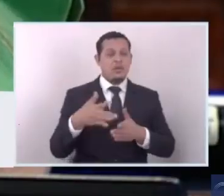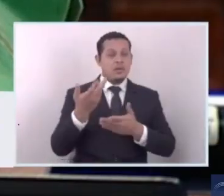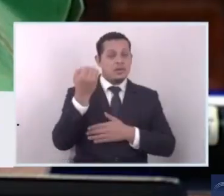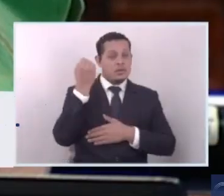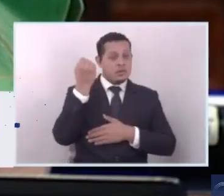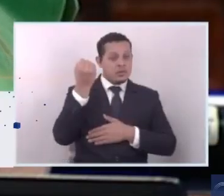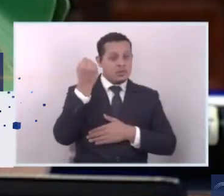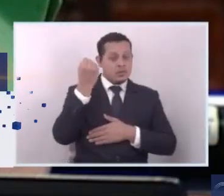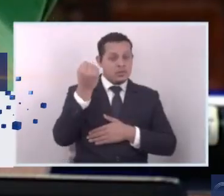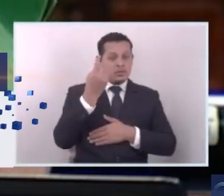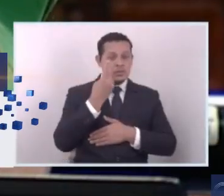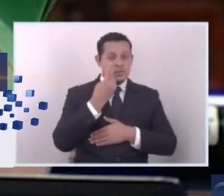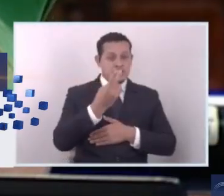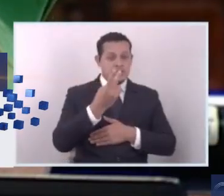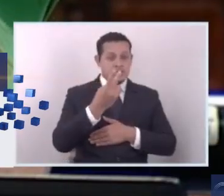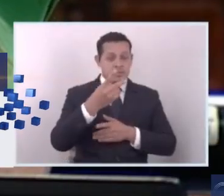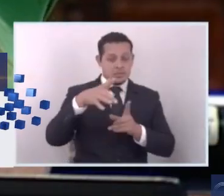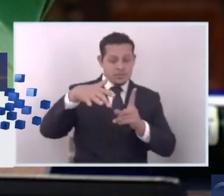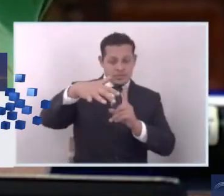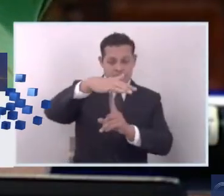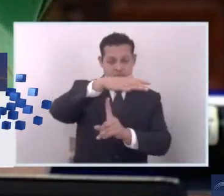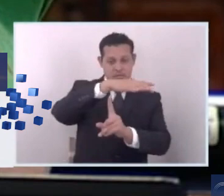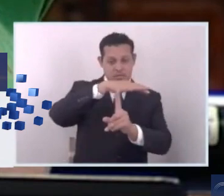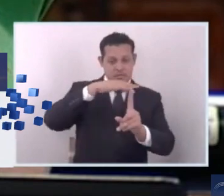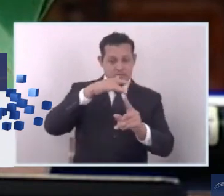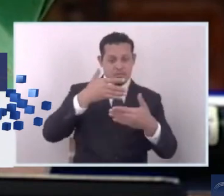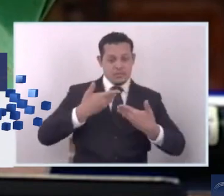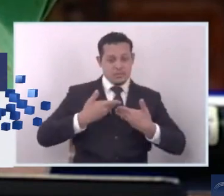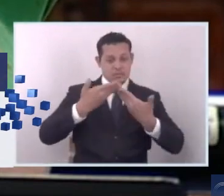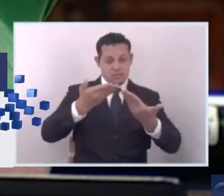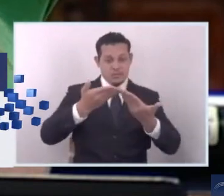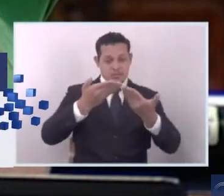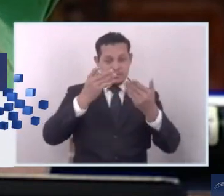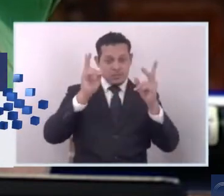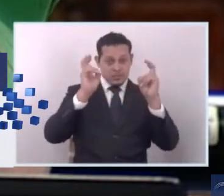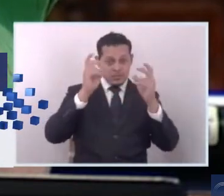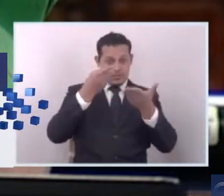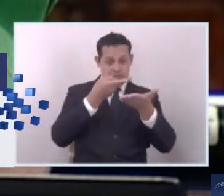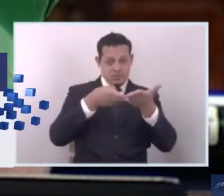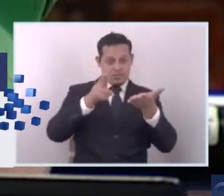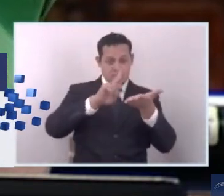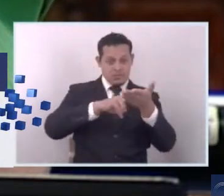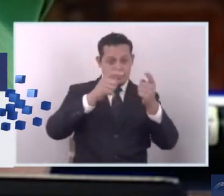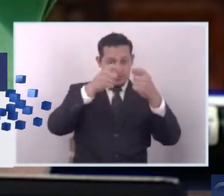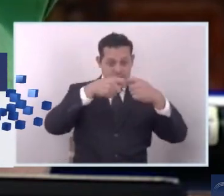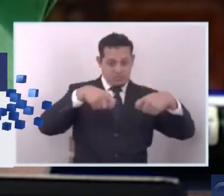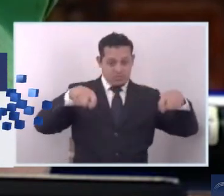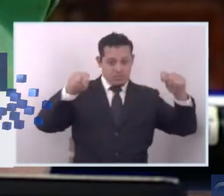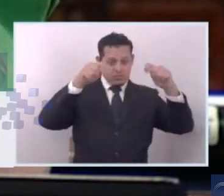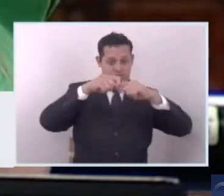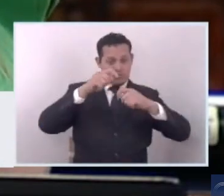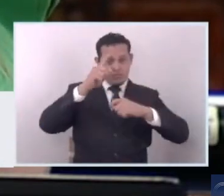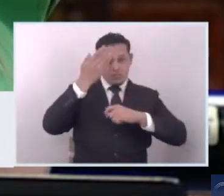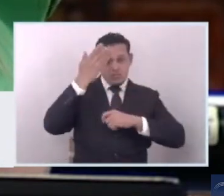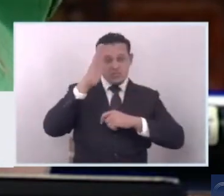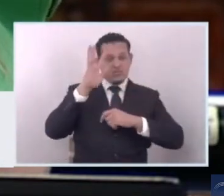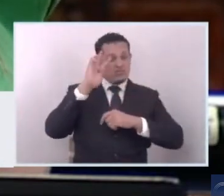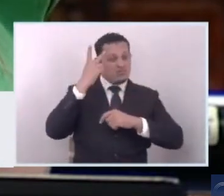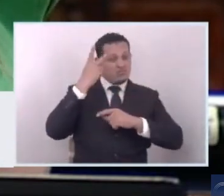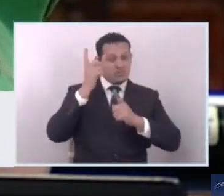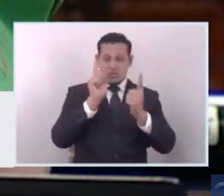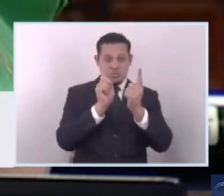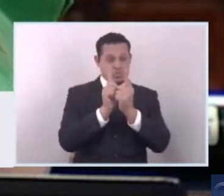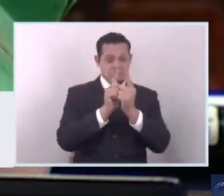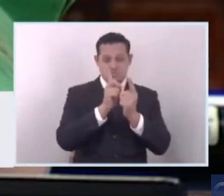es importante ver el contexto en el que se está dando este tipo de contrato o convenio no sabemos Qué es porque no